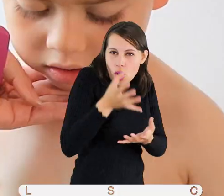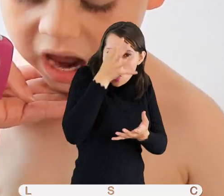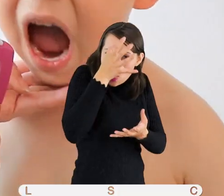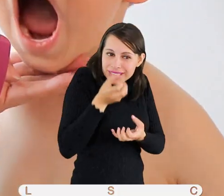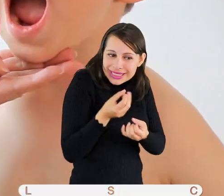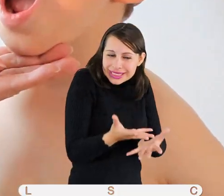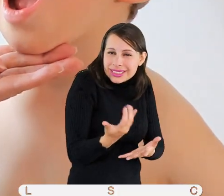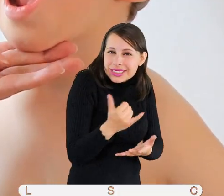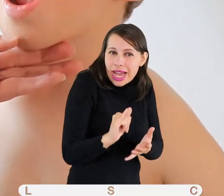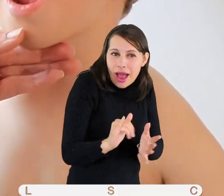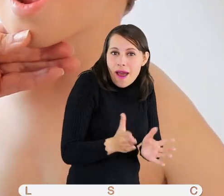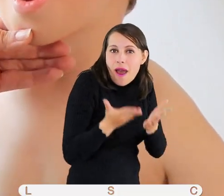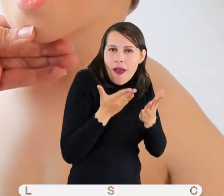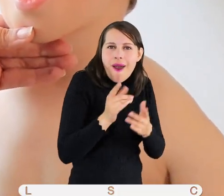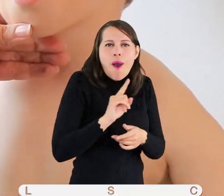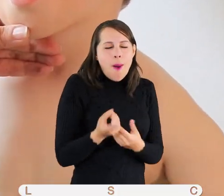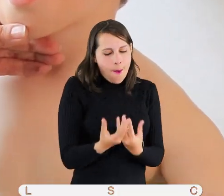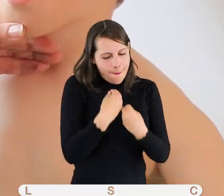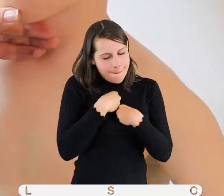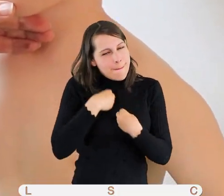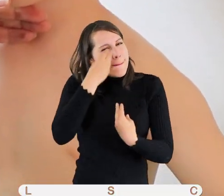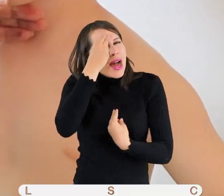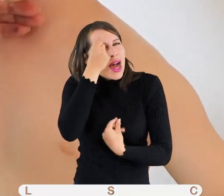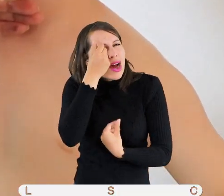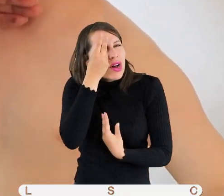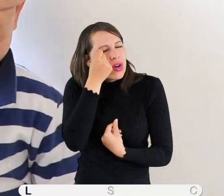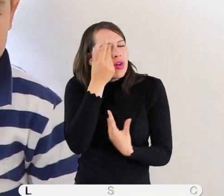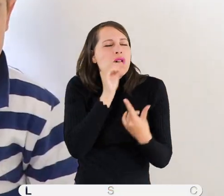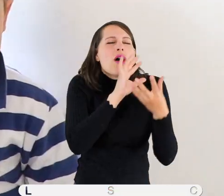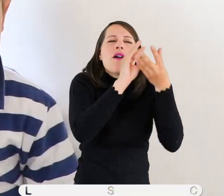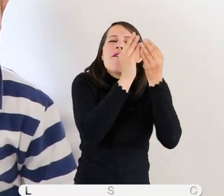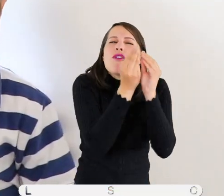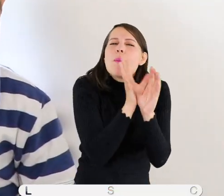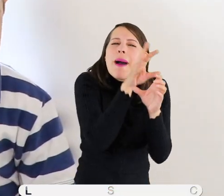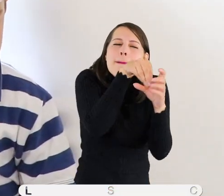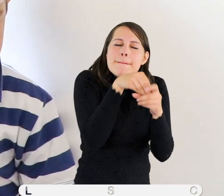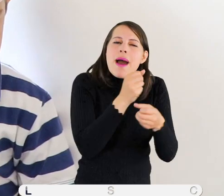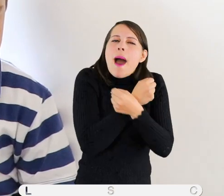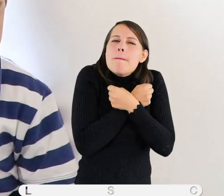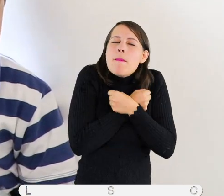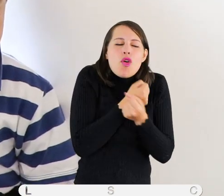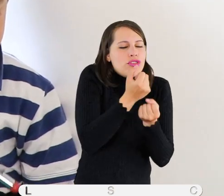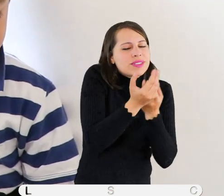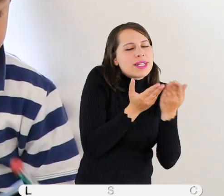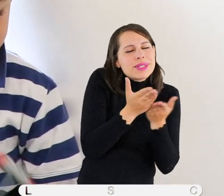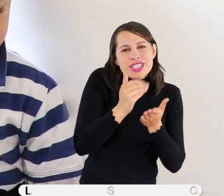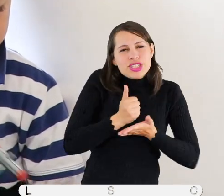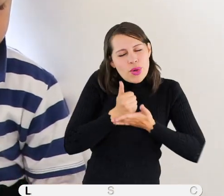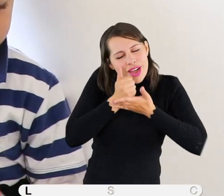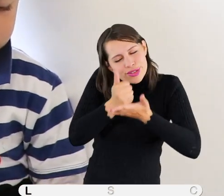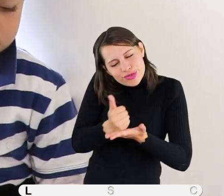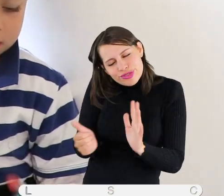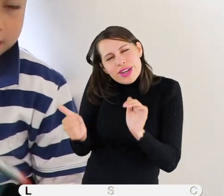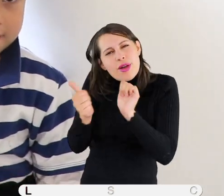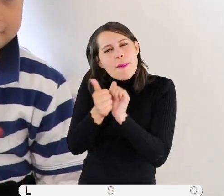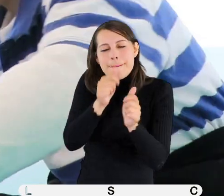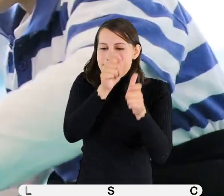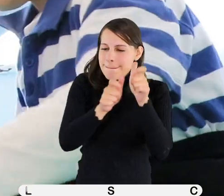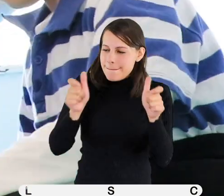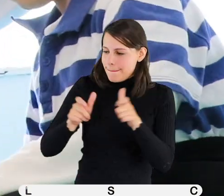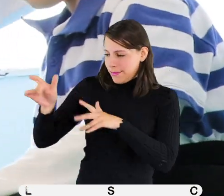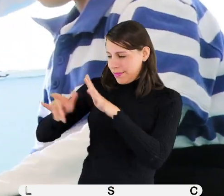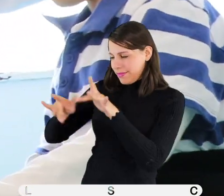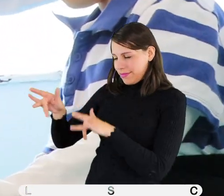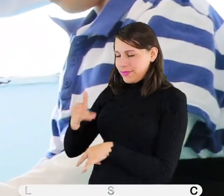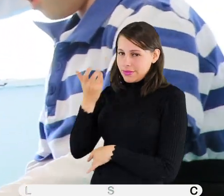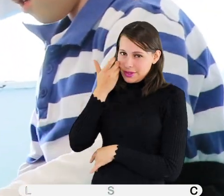solamente conocimientos, sino valores, sino dejar una estructura de amor y de servicio, de